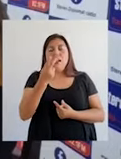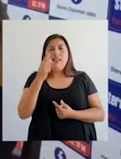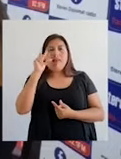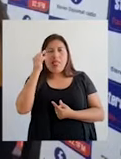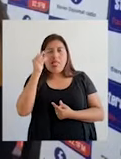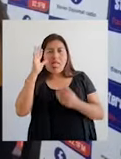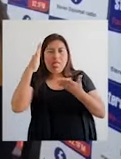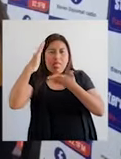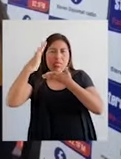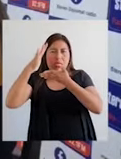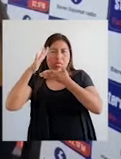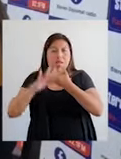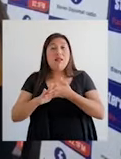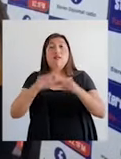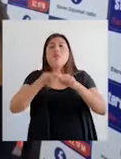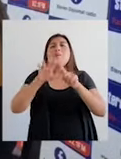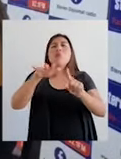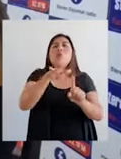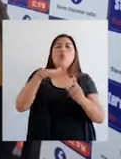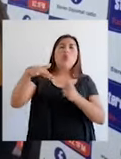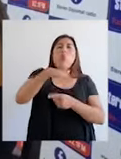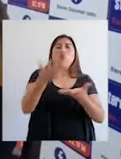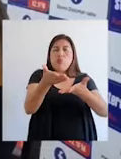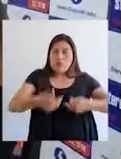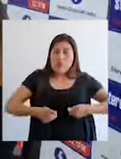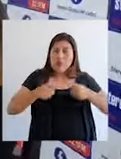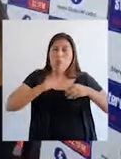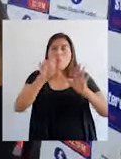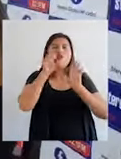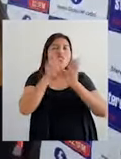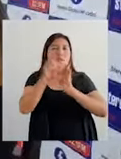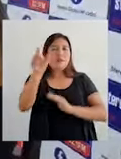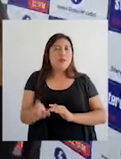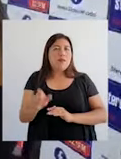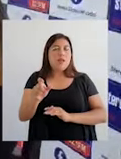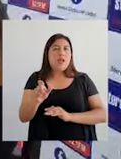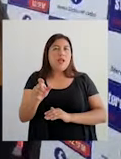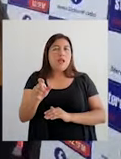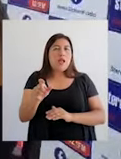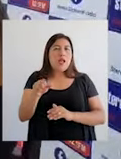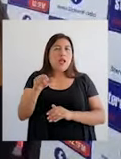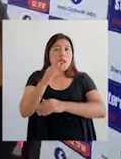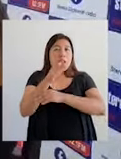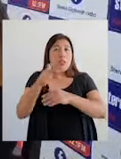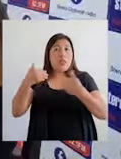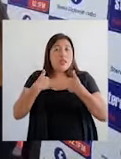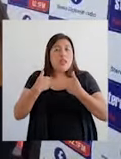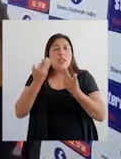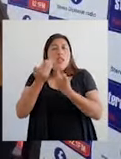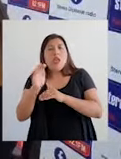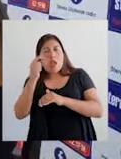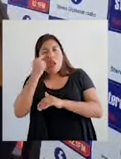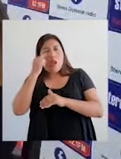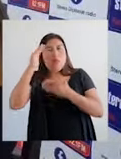Y depende del entorno. Por ejemplo, una persona con discapacidad, o con una limitación